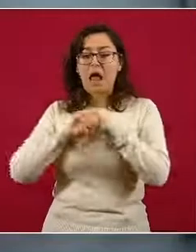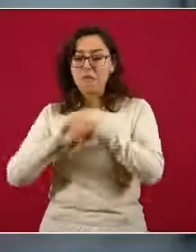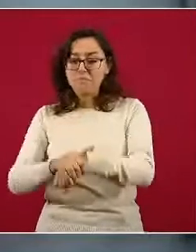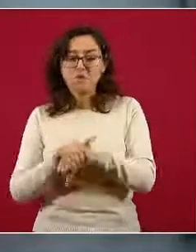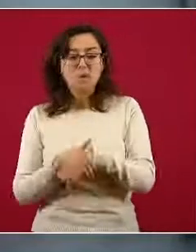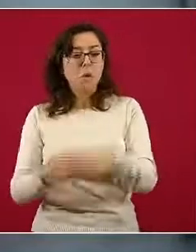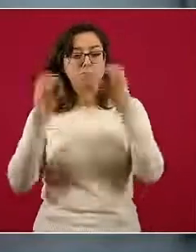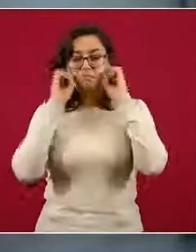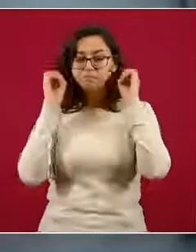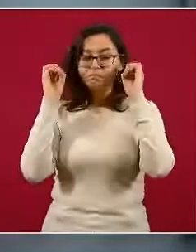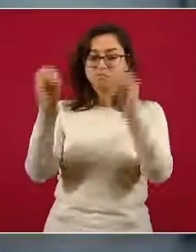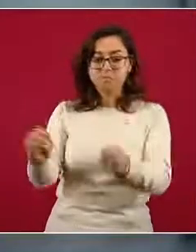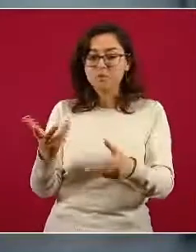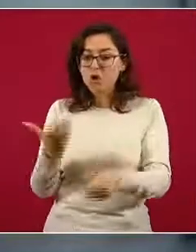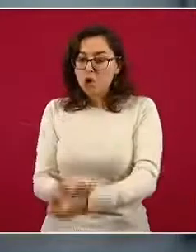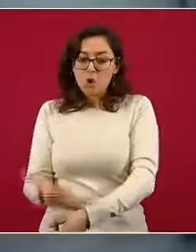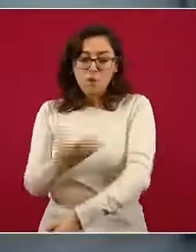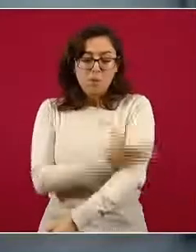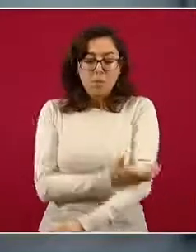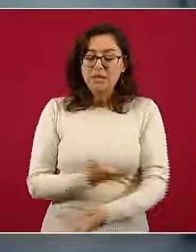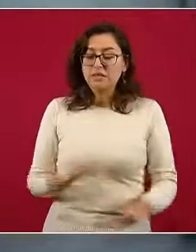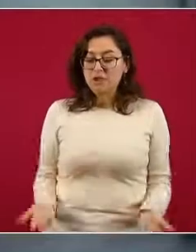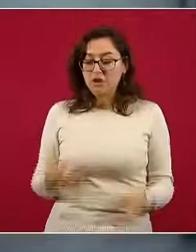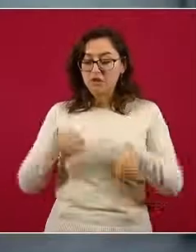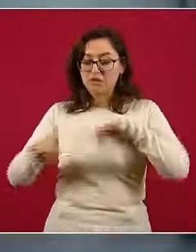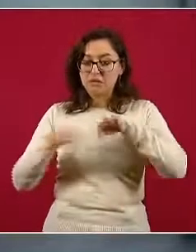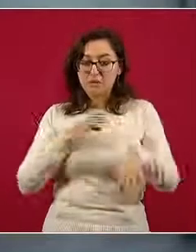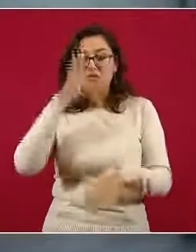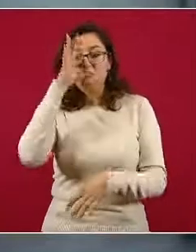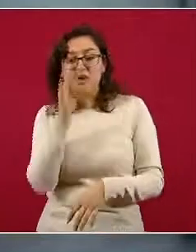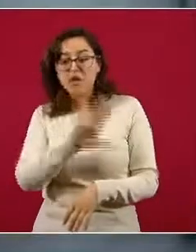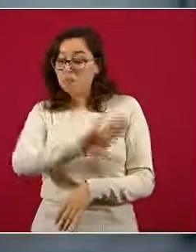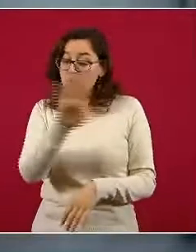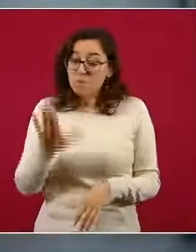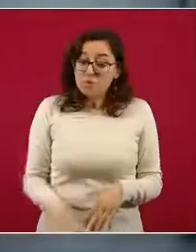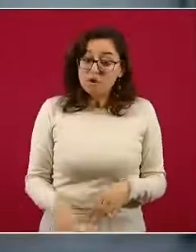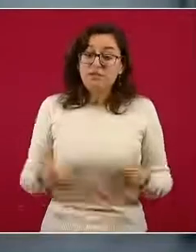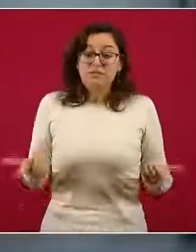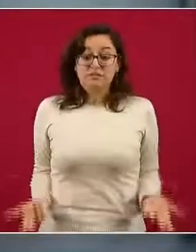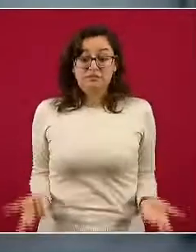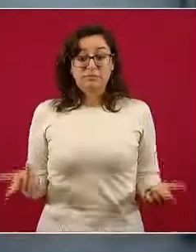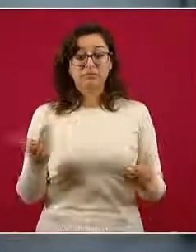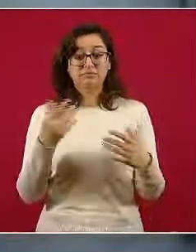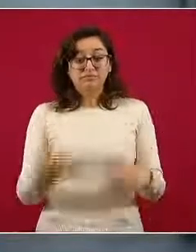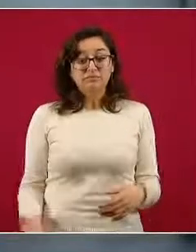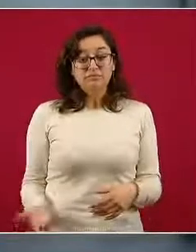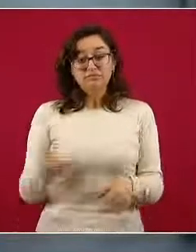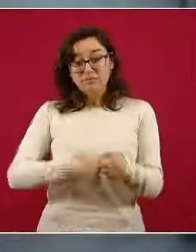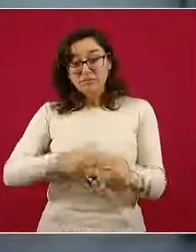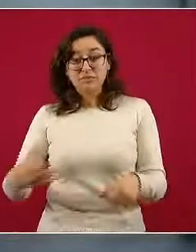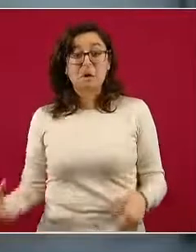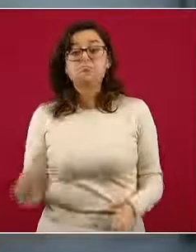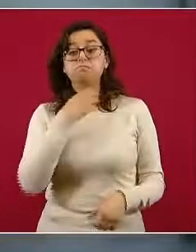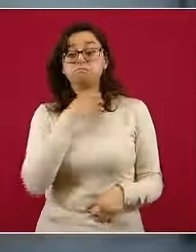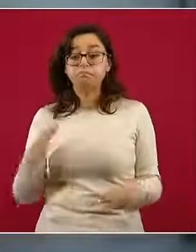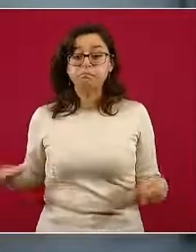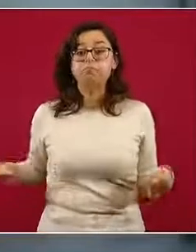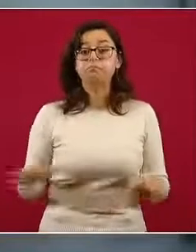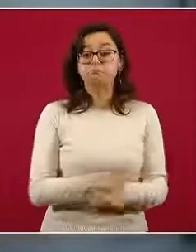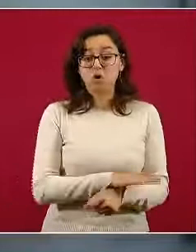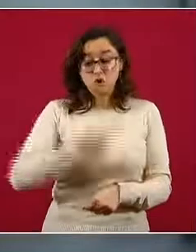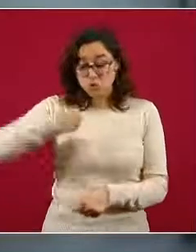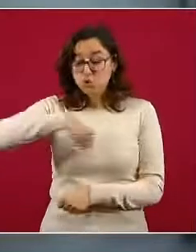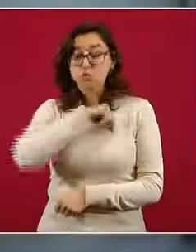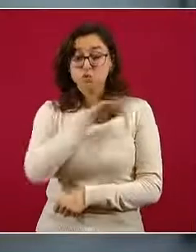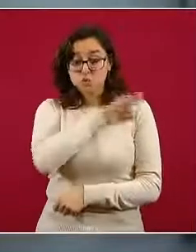colegas de trabajo, a sus compañeras y compañeros de trabajo. Evitar el colapso de nuestros hospitales está en nuestras manos. Lavado de